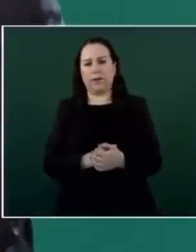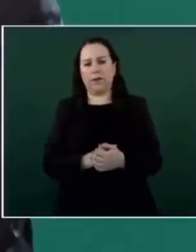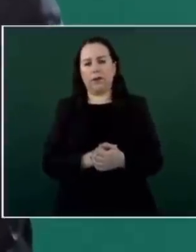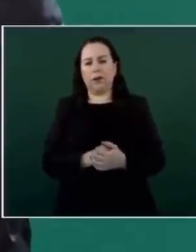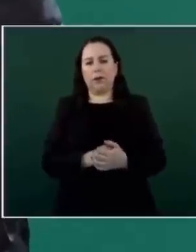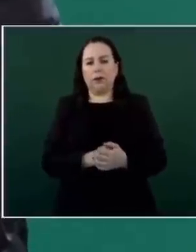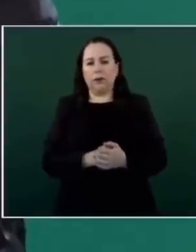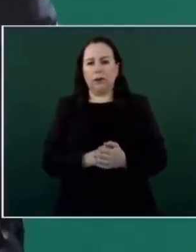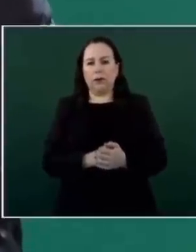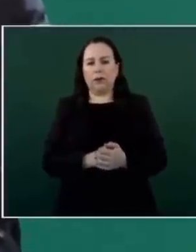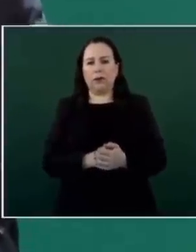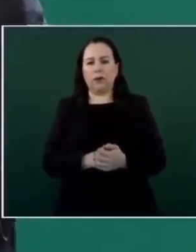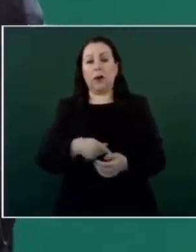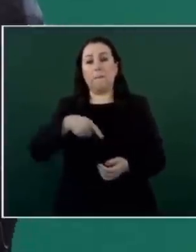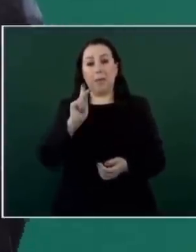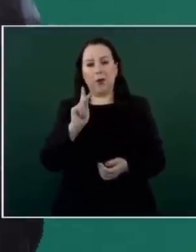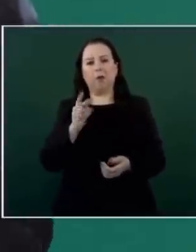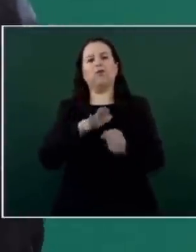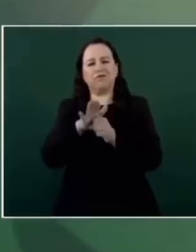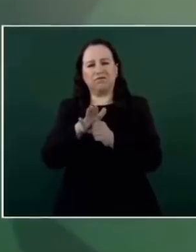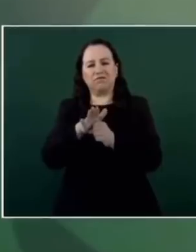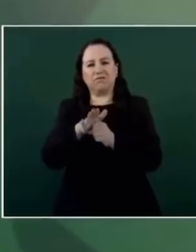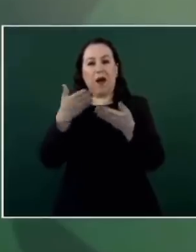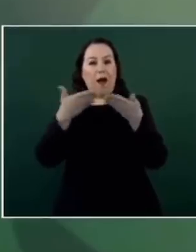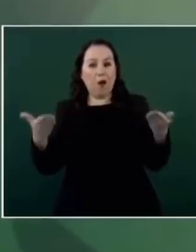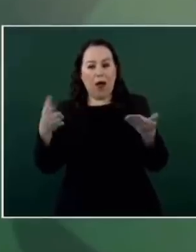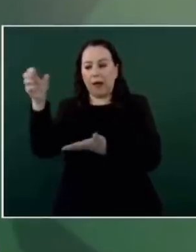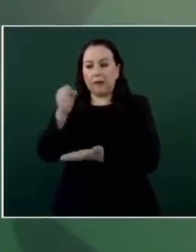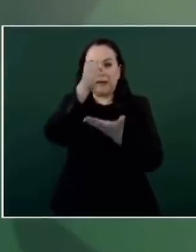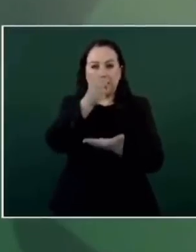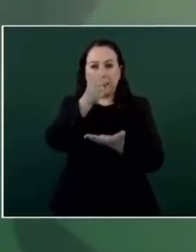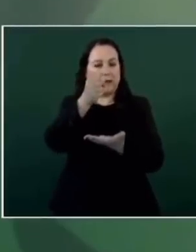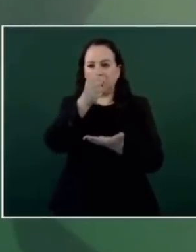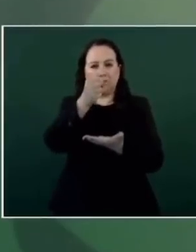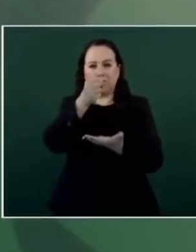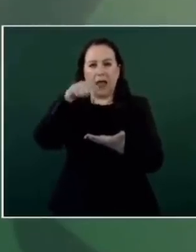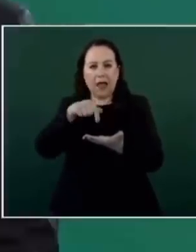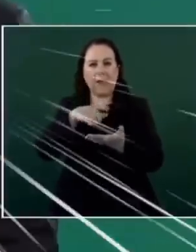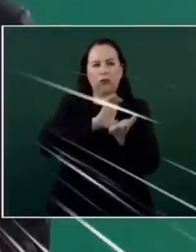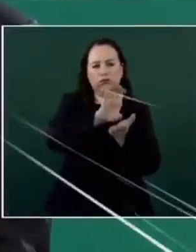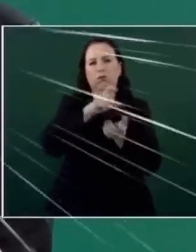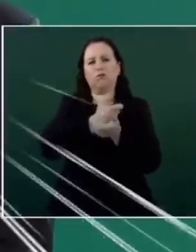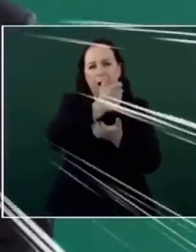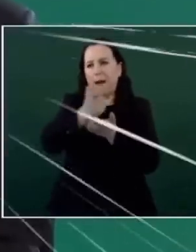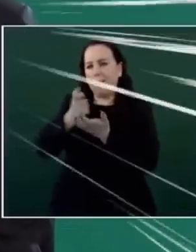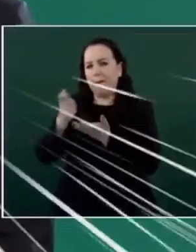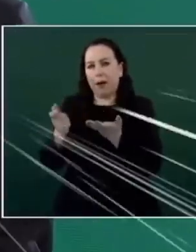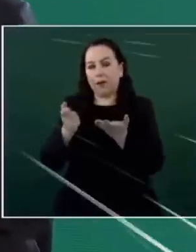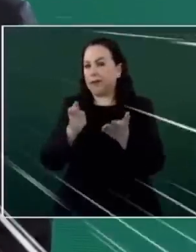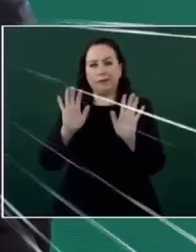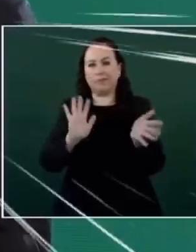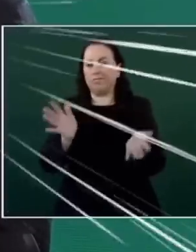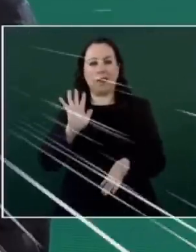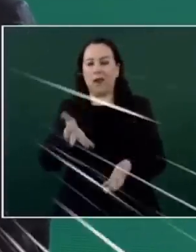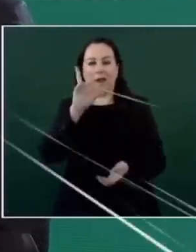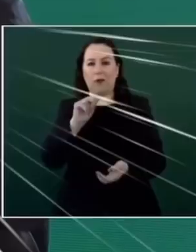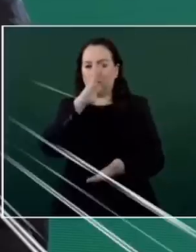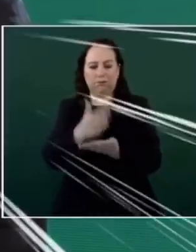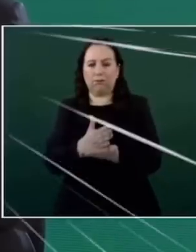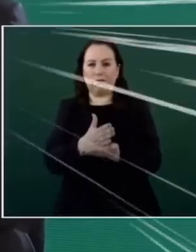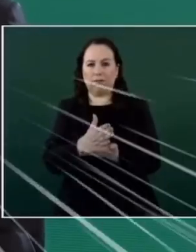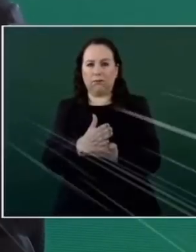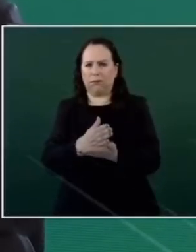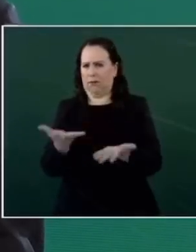No se utiliza el presupuesto para comprar conciencias, para comprar lealtades. Y eso ya no podemos hacerlo,